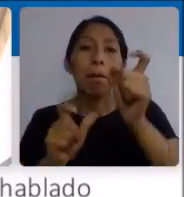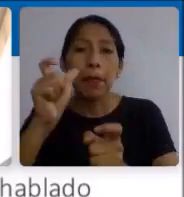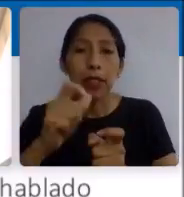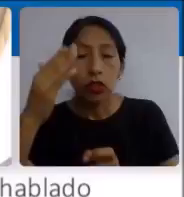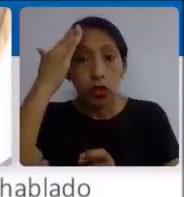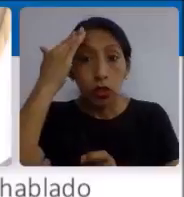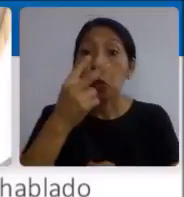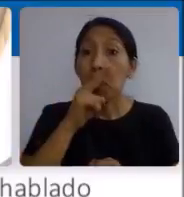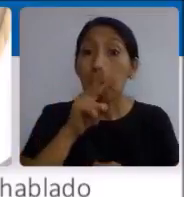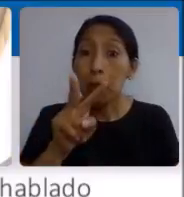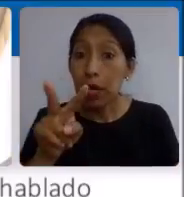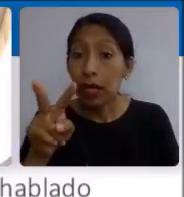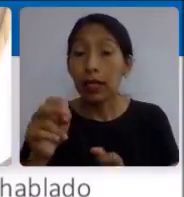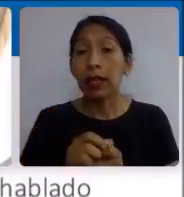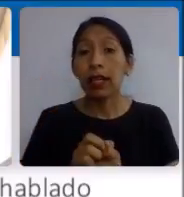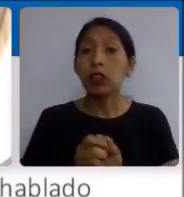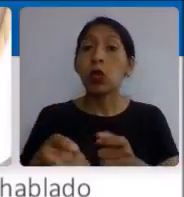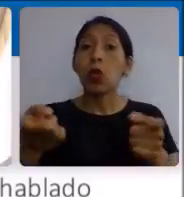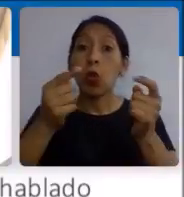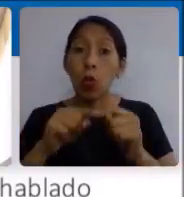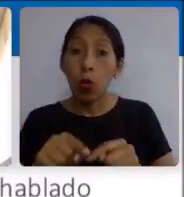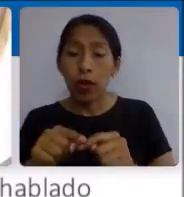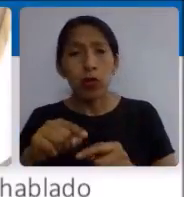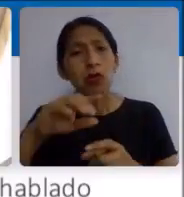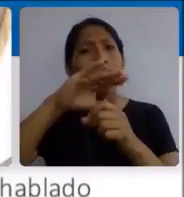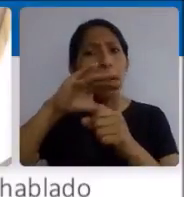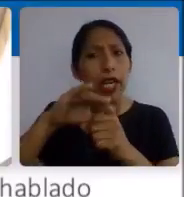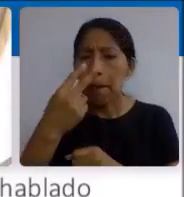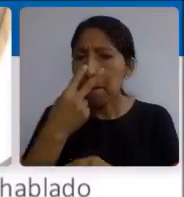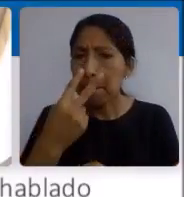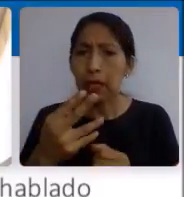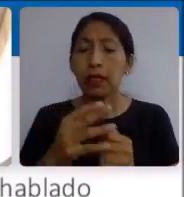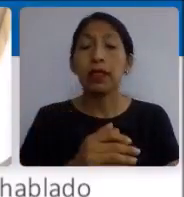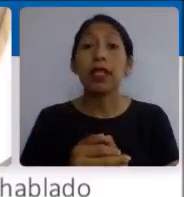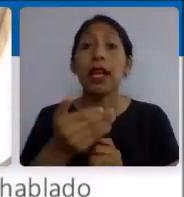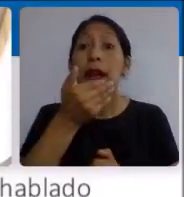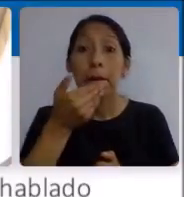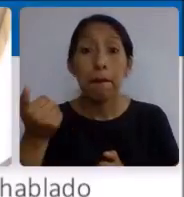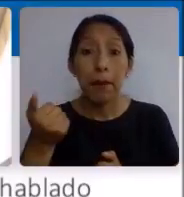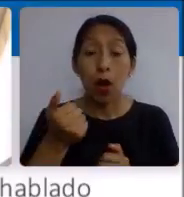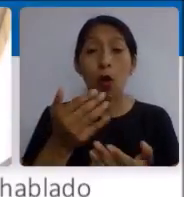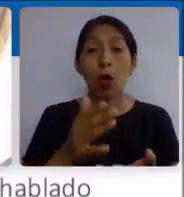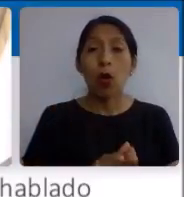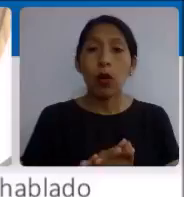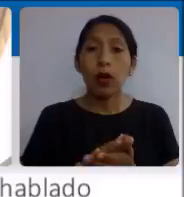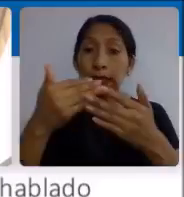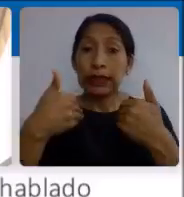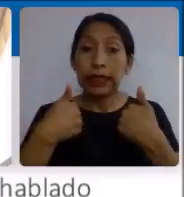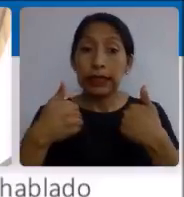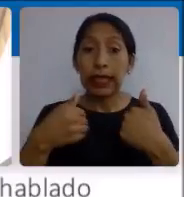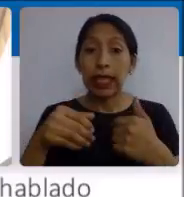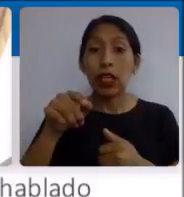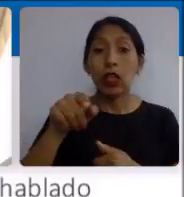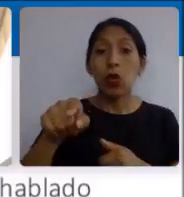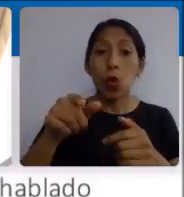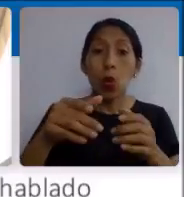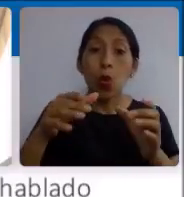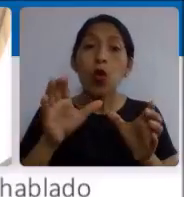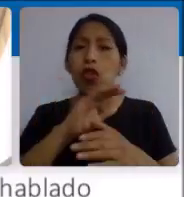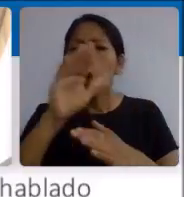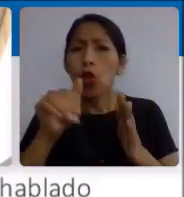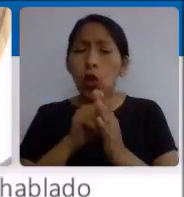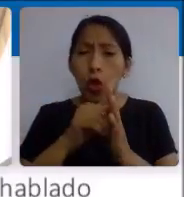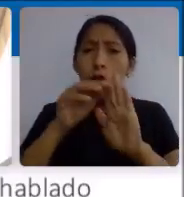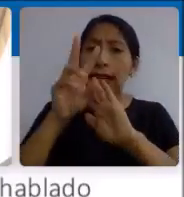lo ves, ¿no? Cuando uno participa en los eventos o en las ferias, ¿no? Entonces, siempre debe tener uno este kit en versión digital